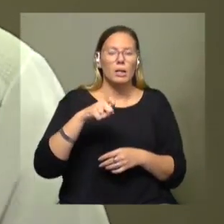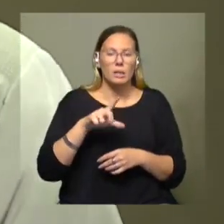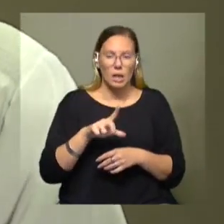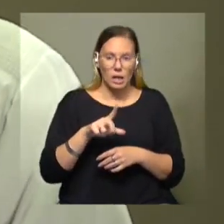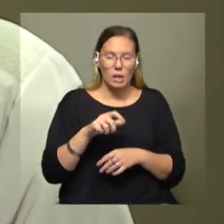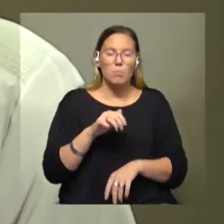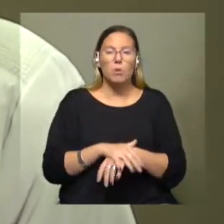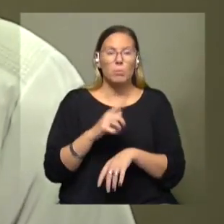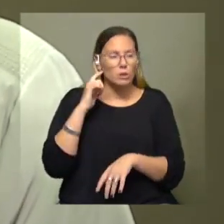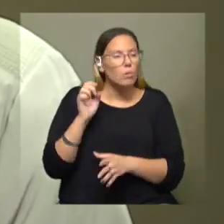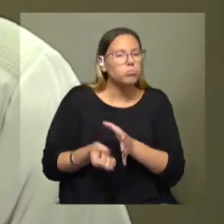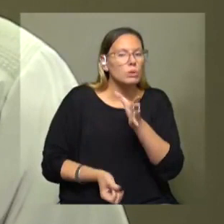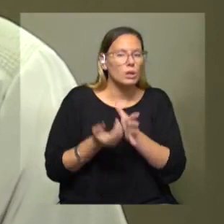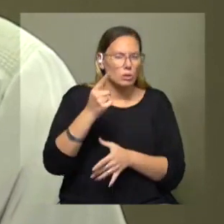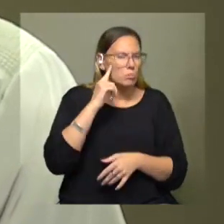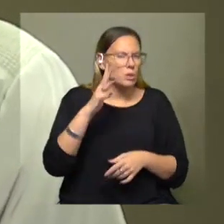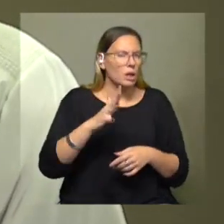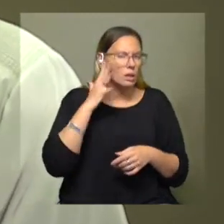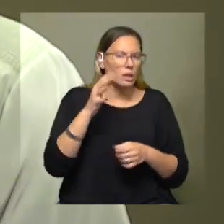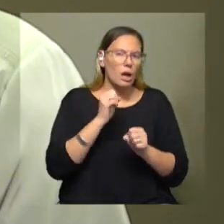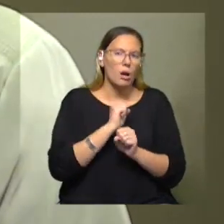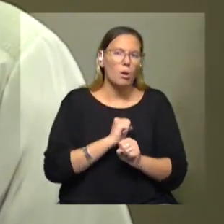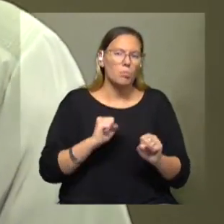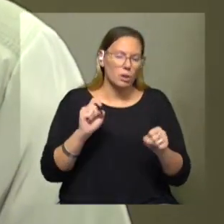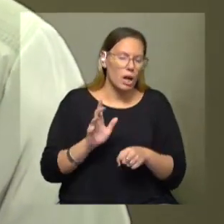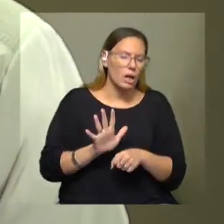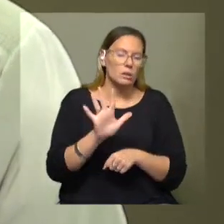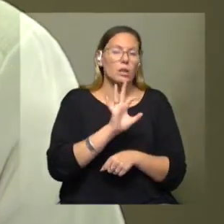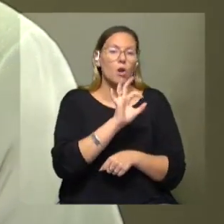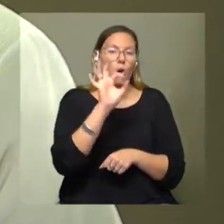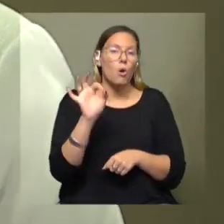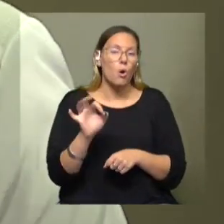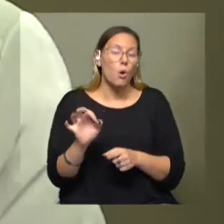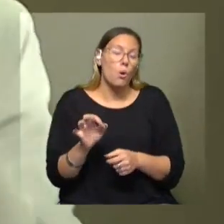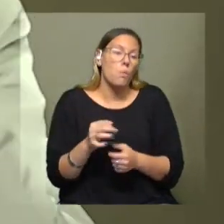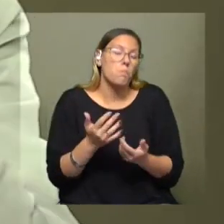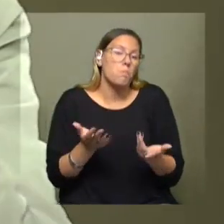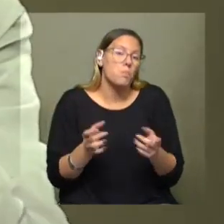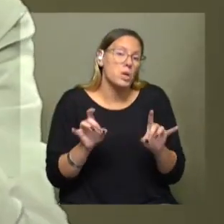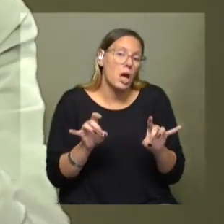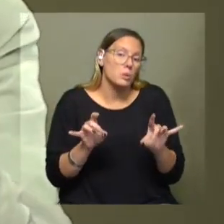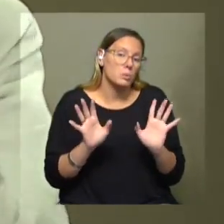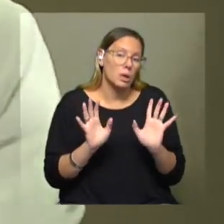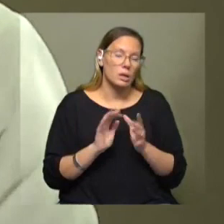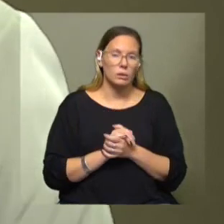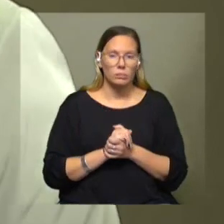de la creación, ¿ibas proyectando que quizás iba a tomar este rumbo o te fue sorprendiendo después este rumbo?